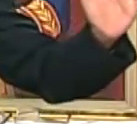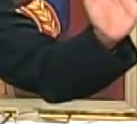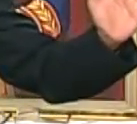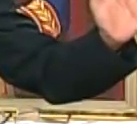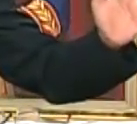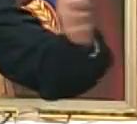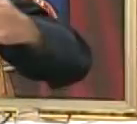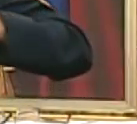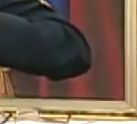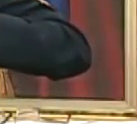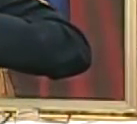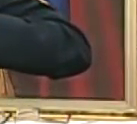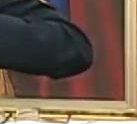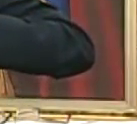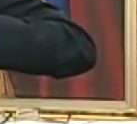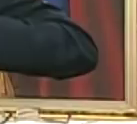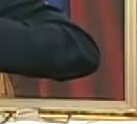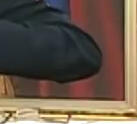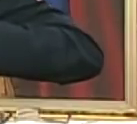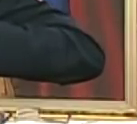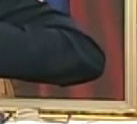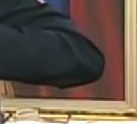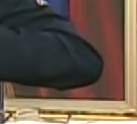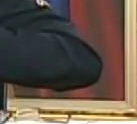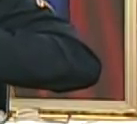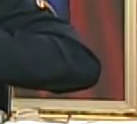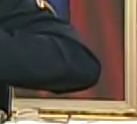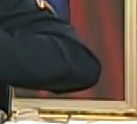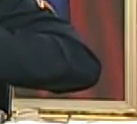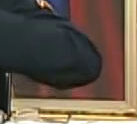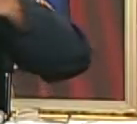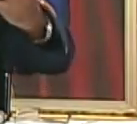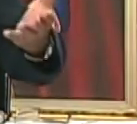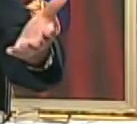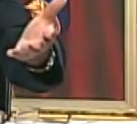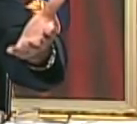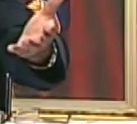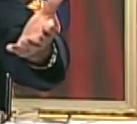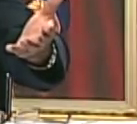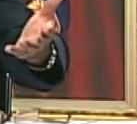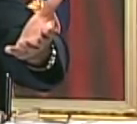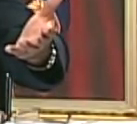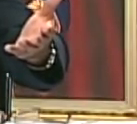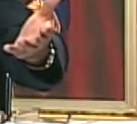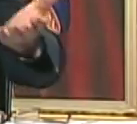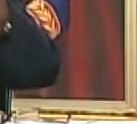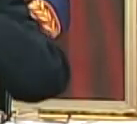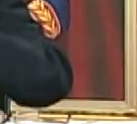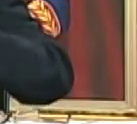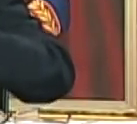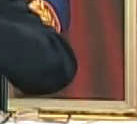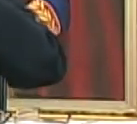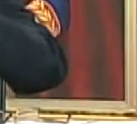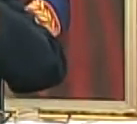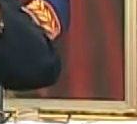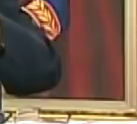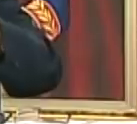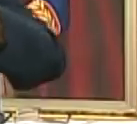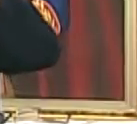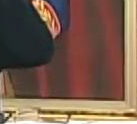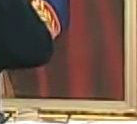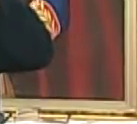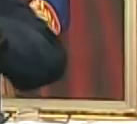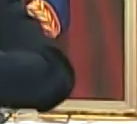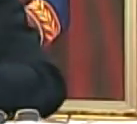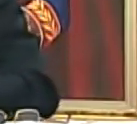estamos dos. Nosotros, los bolivarianos, los independentistas del sur y las fuerzas de la derecha. Lo que yo digo, que las fuerzas de la